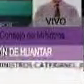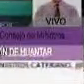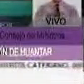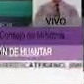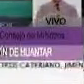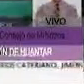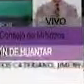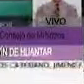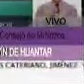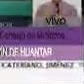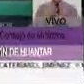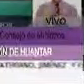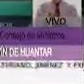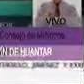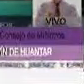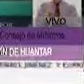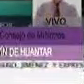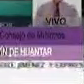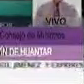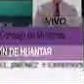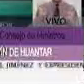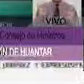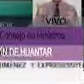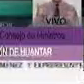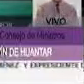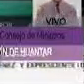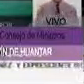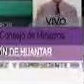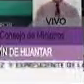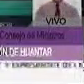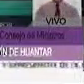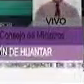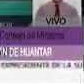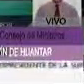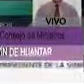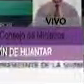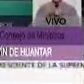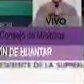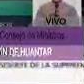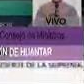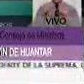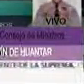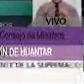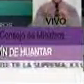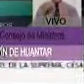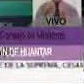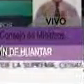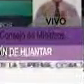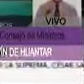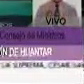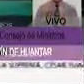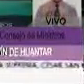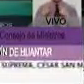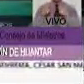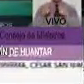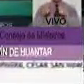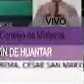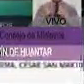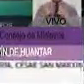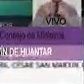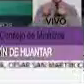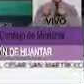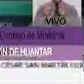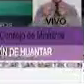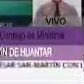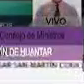de interferir en lo más absoluto en la decisión que el Poder Judicial iba a tomar en